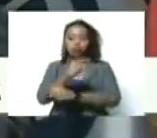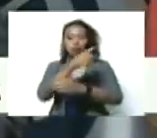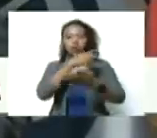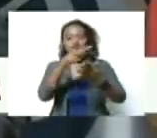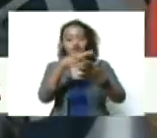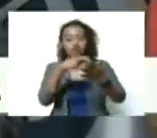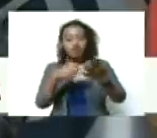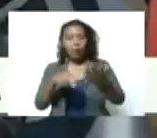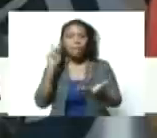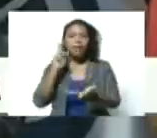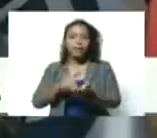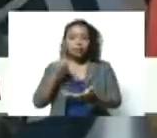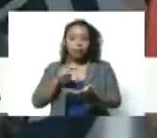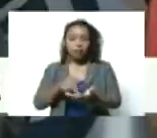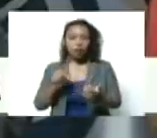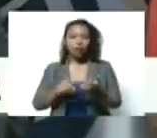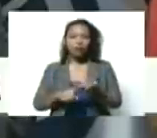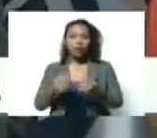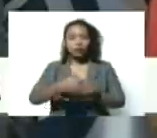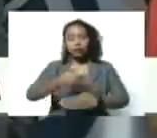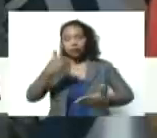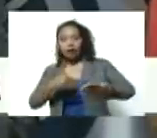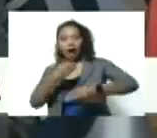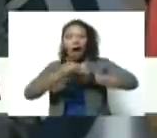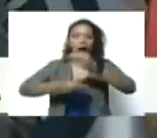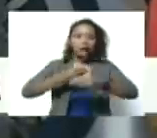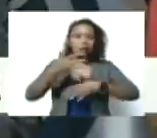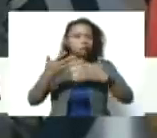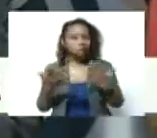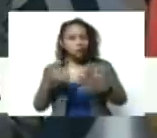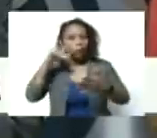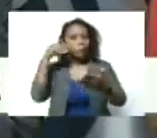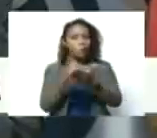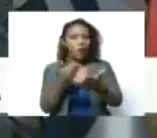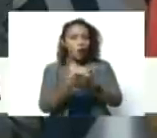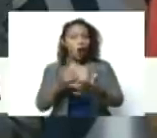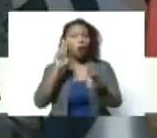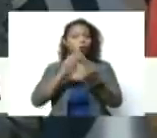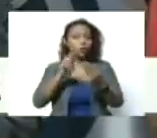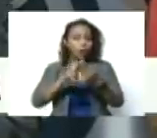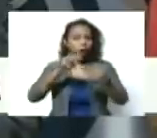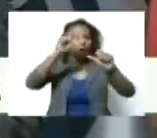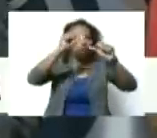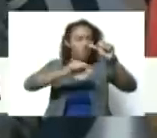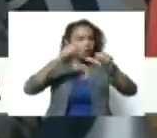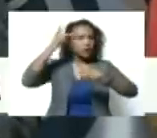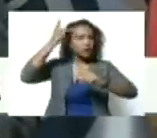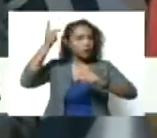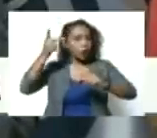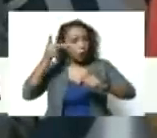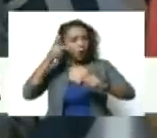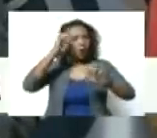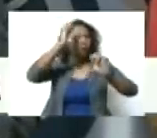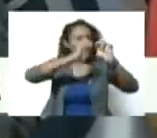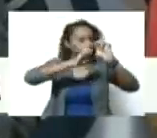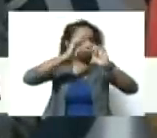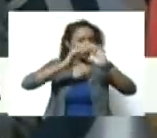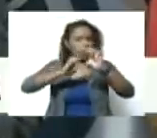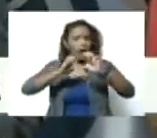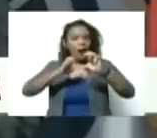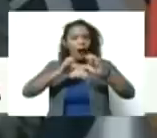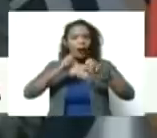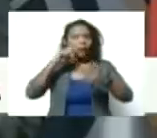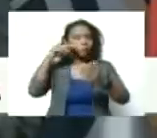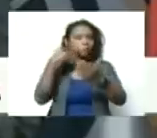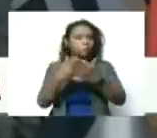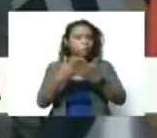de participación tras la realización de la prueba de conocimiento, la entrevista psicológica y la prueba oral en